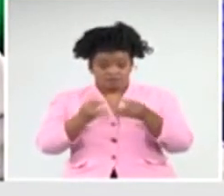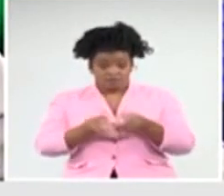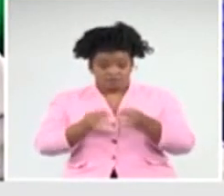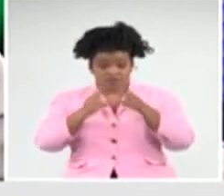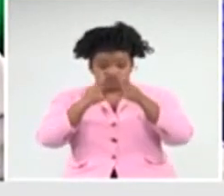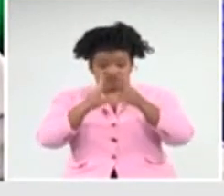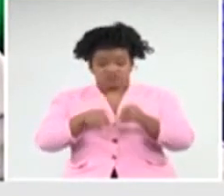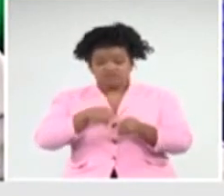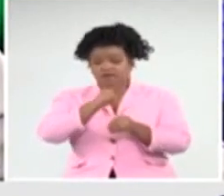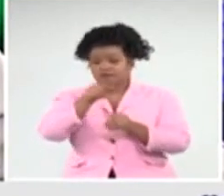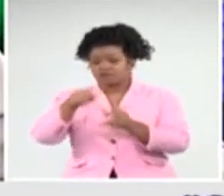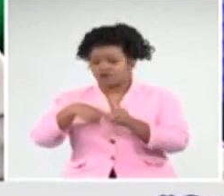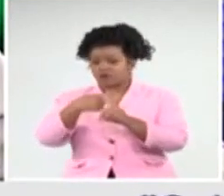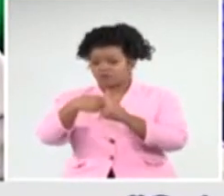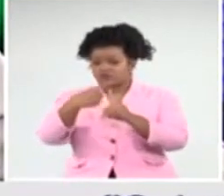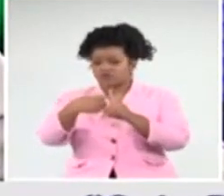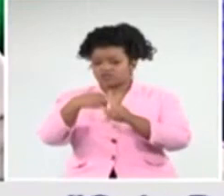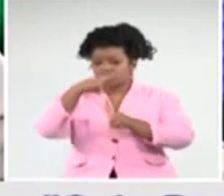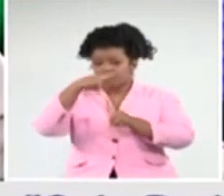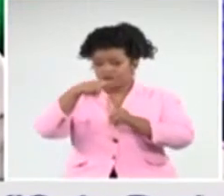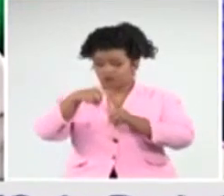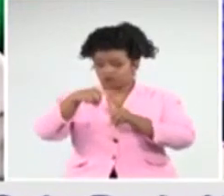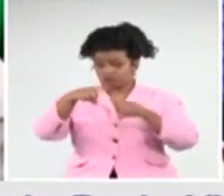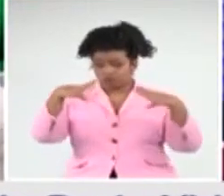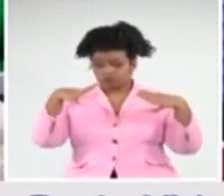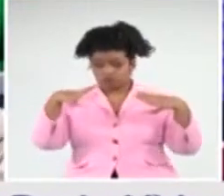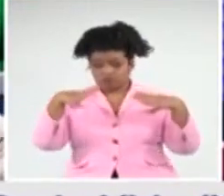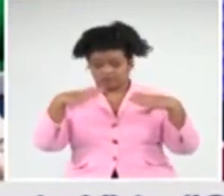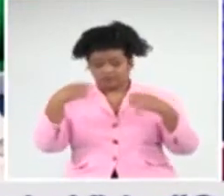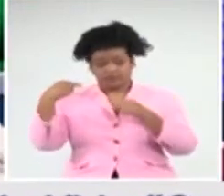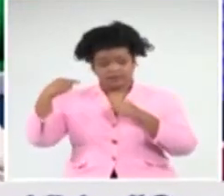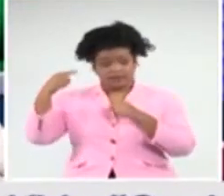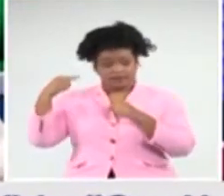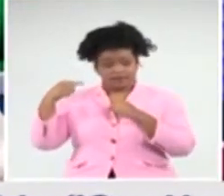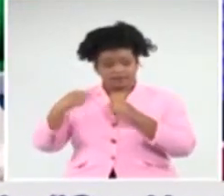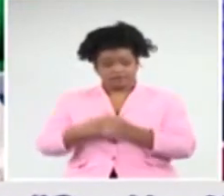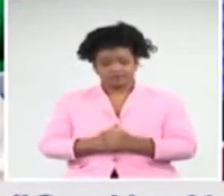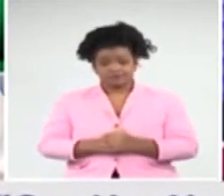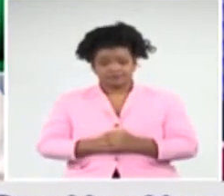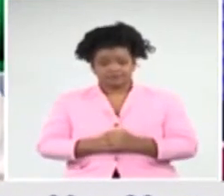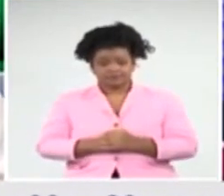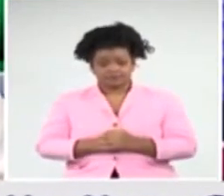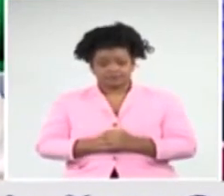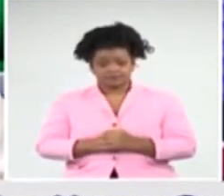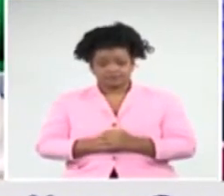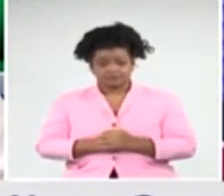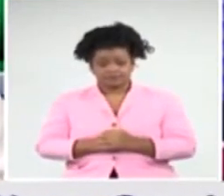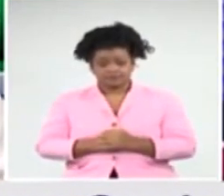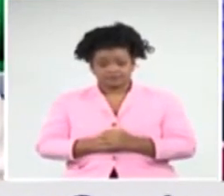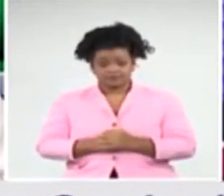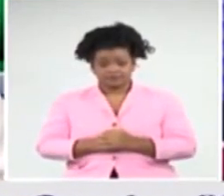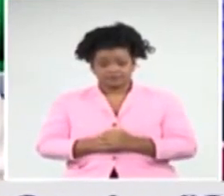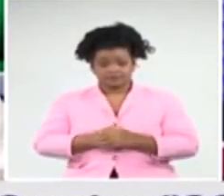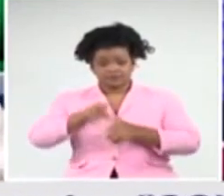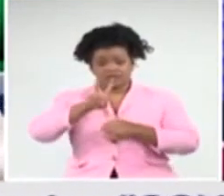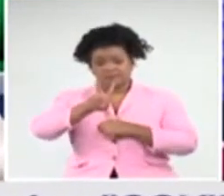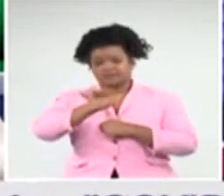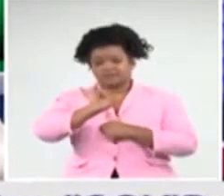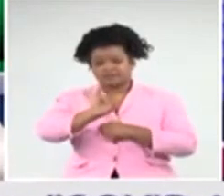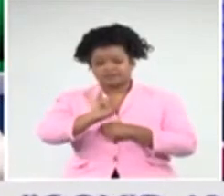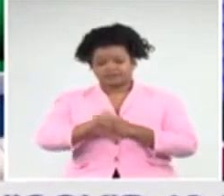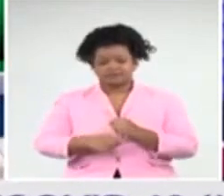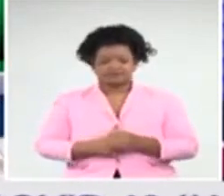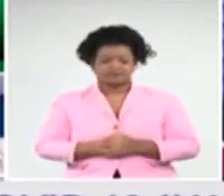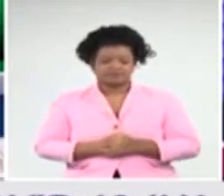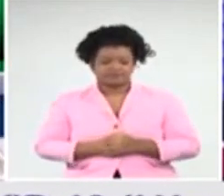pacientes extranjeros diagnosticados en el día de ayer sea de 27. Como ya había